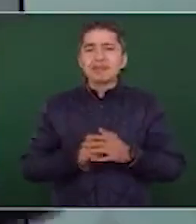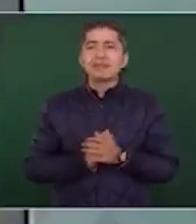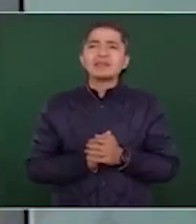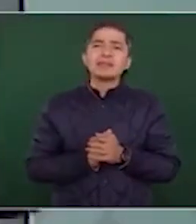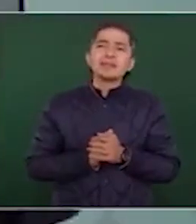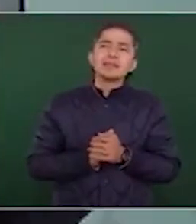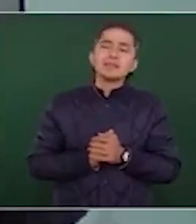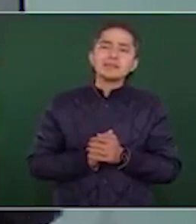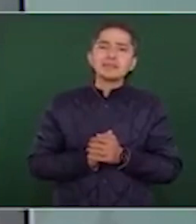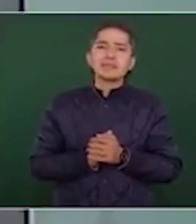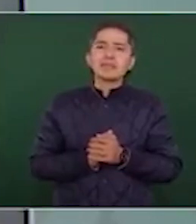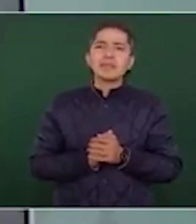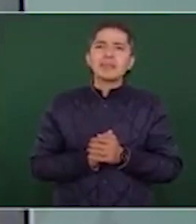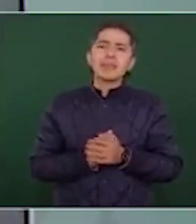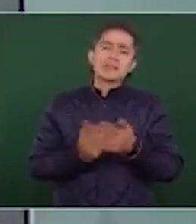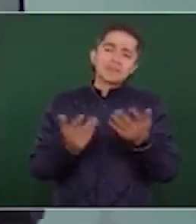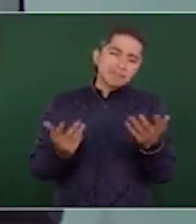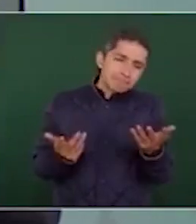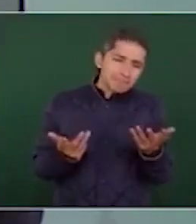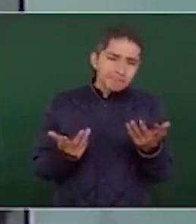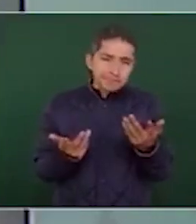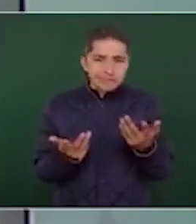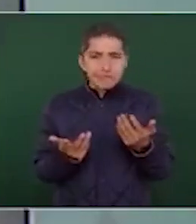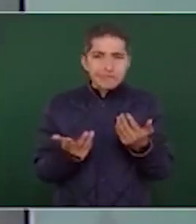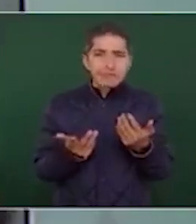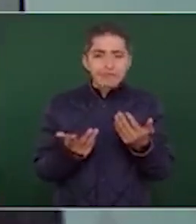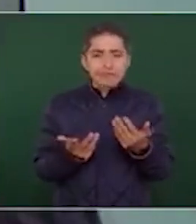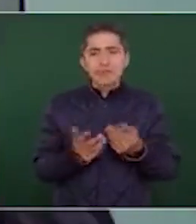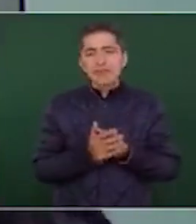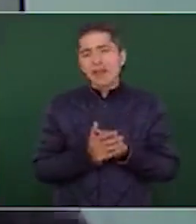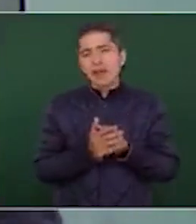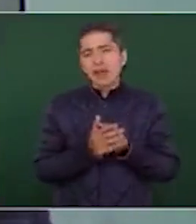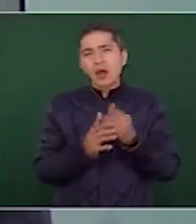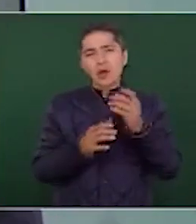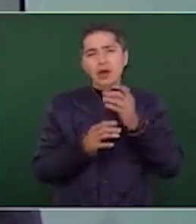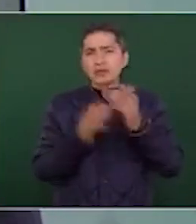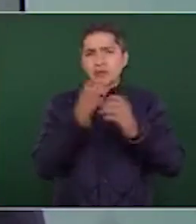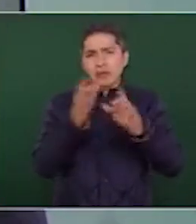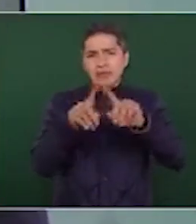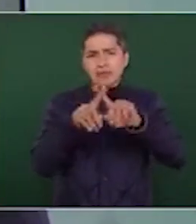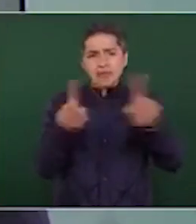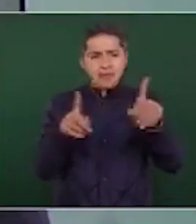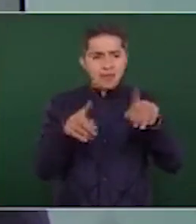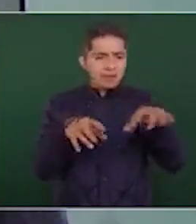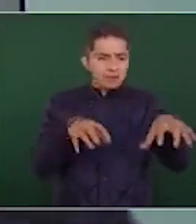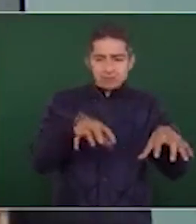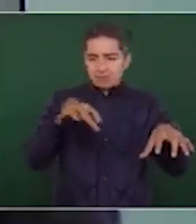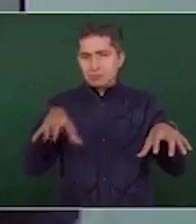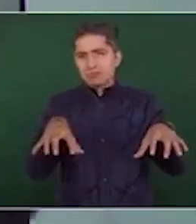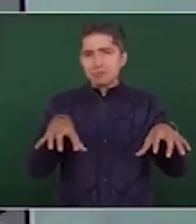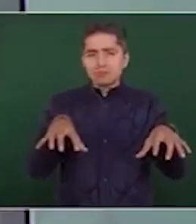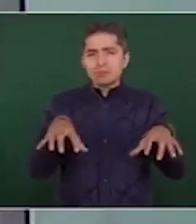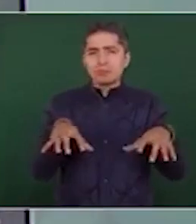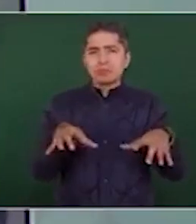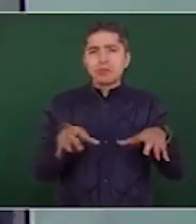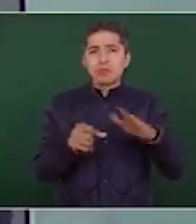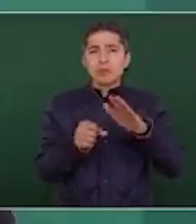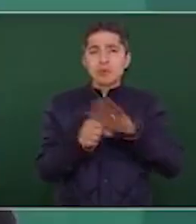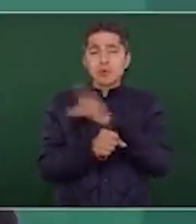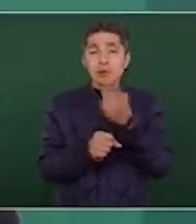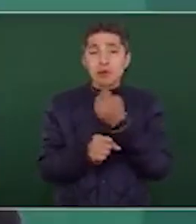Sin embargo, pues son cosas distintas, porque